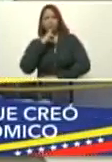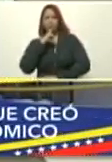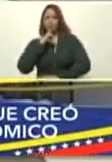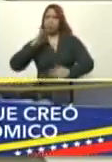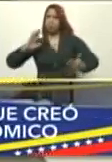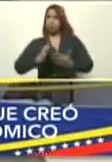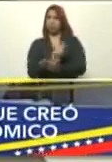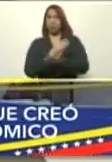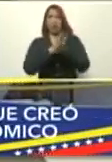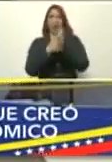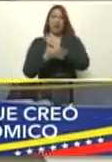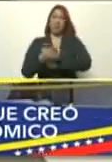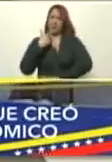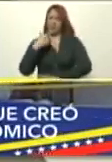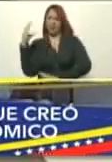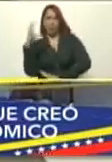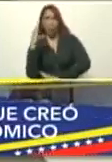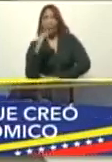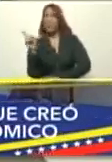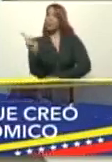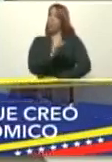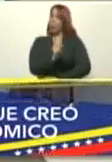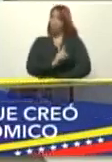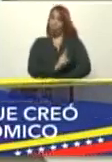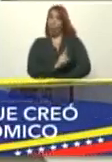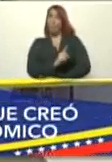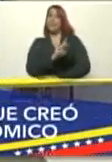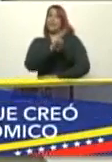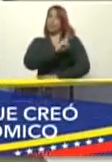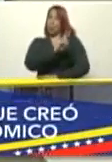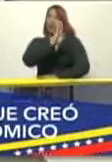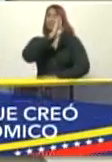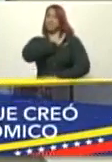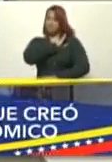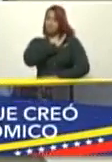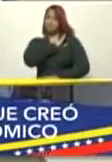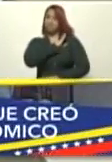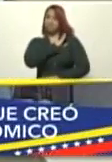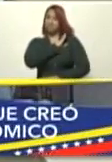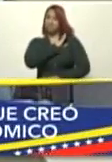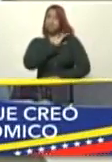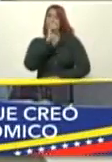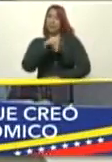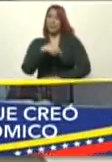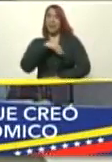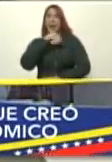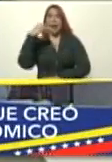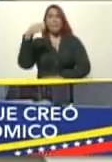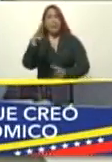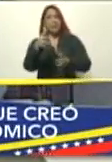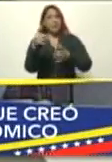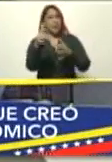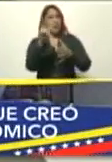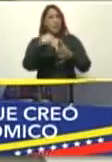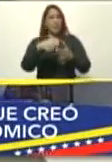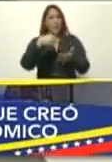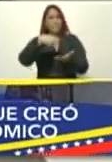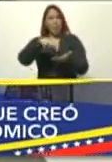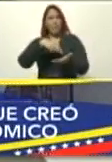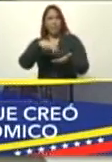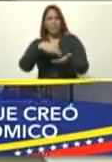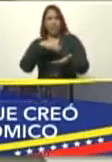arepa ahora y decir que es colombiana. Es venezolana. Y el alma llanera es venezolana. Y el joropo